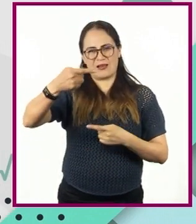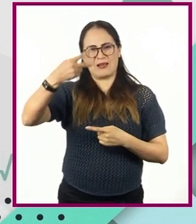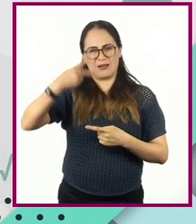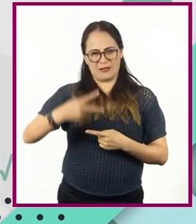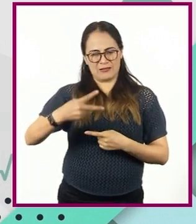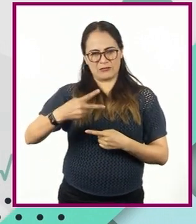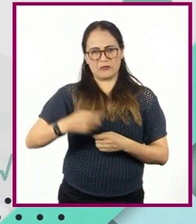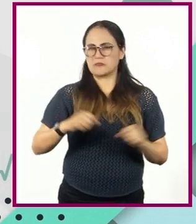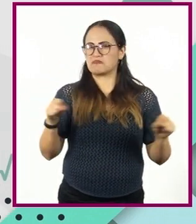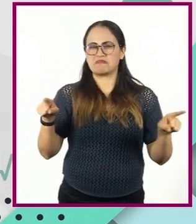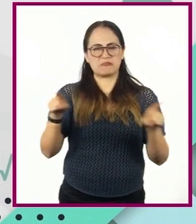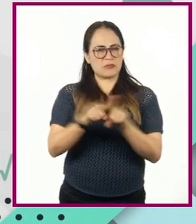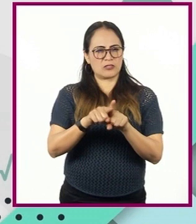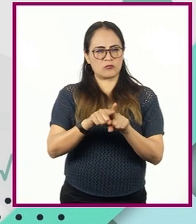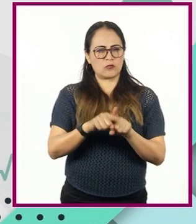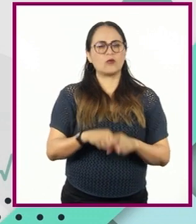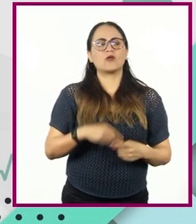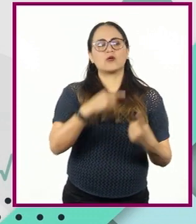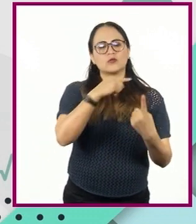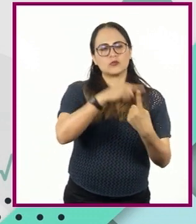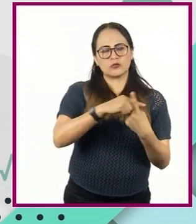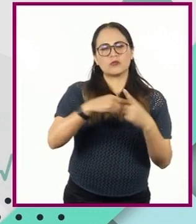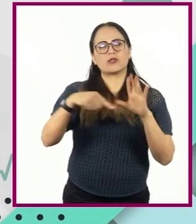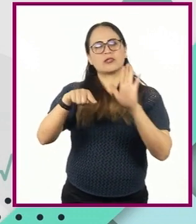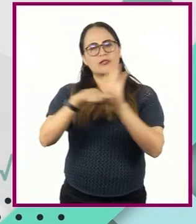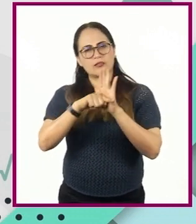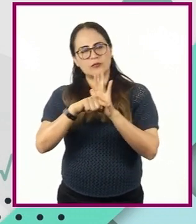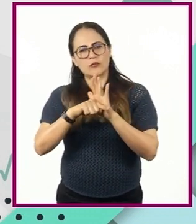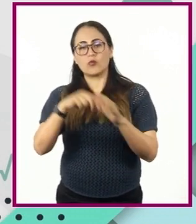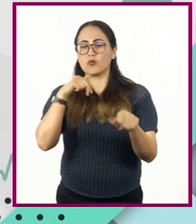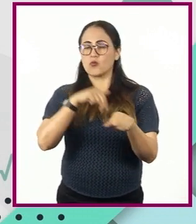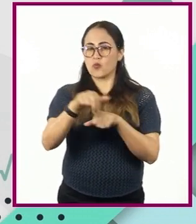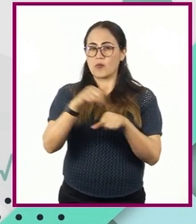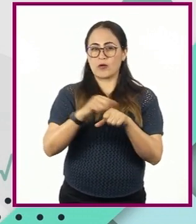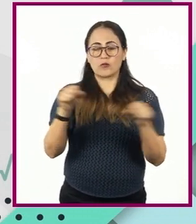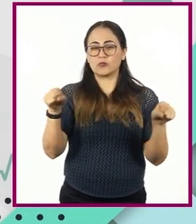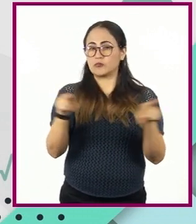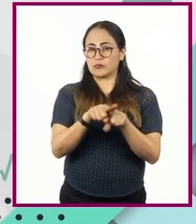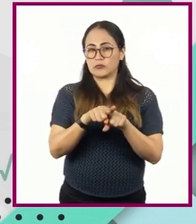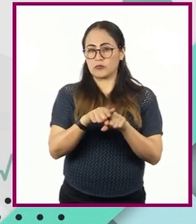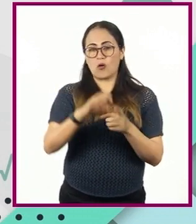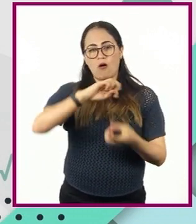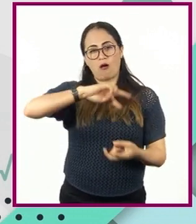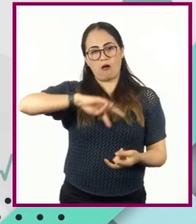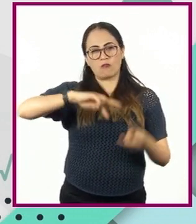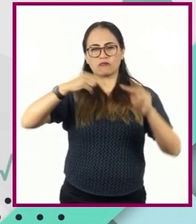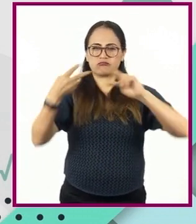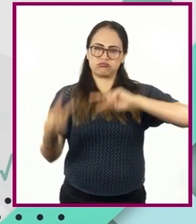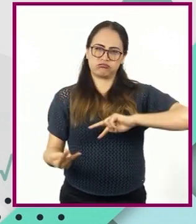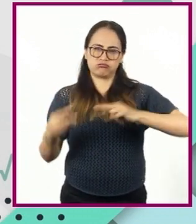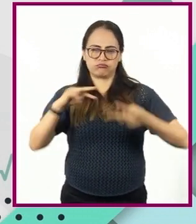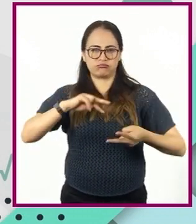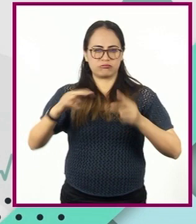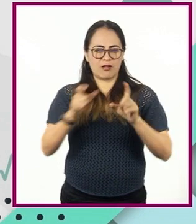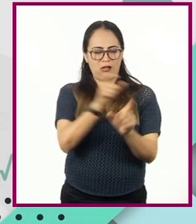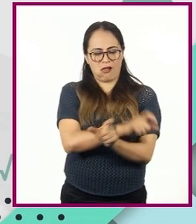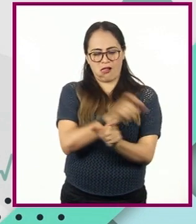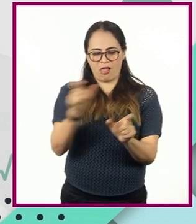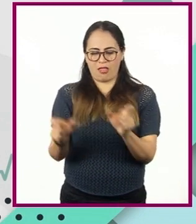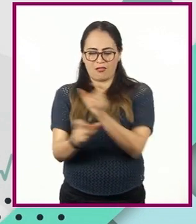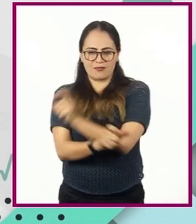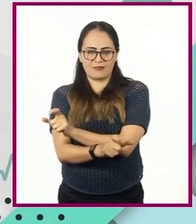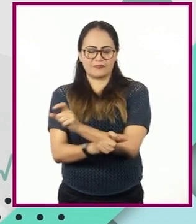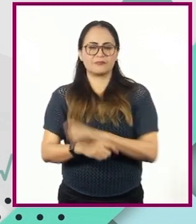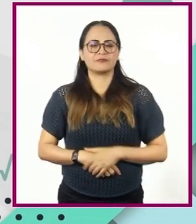realizan las mismas operaciones y con los mismos números solo cambia el orden. Si bien es cierto que en la